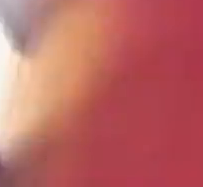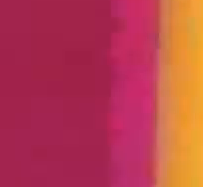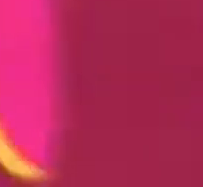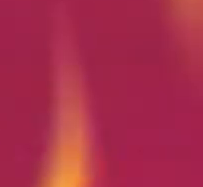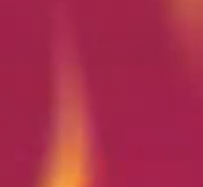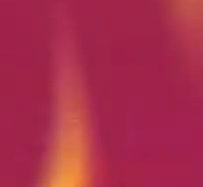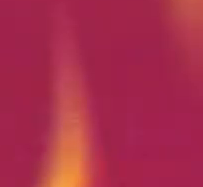m